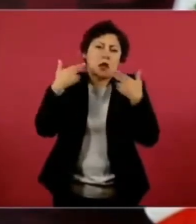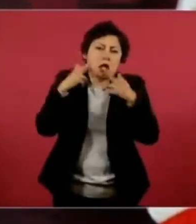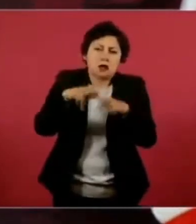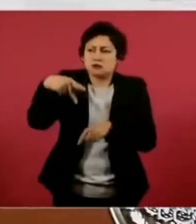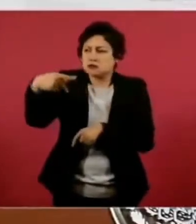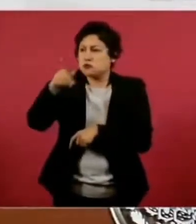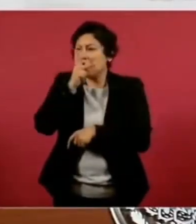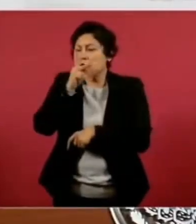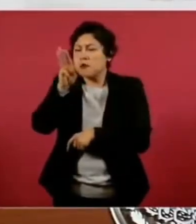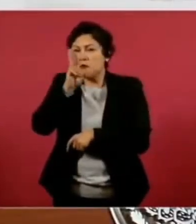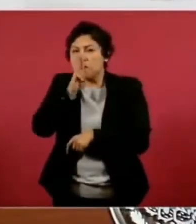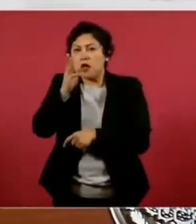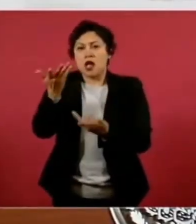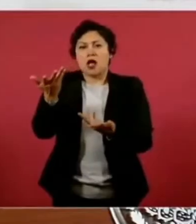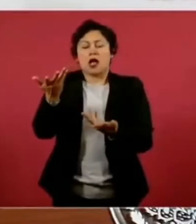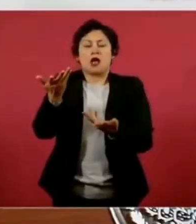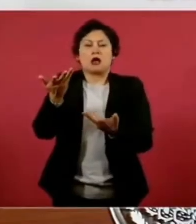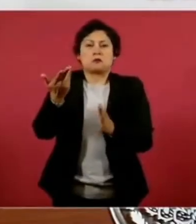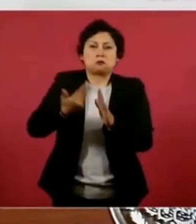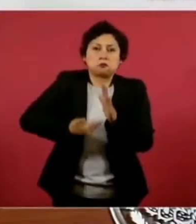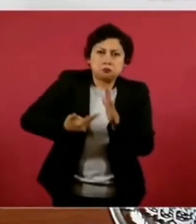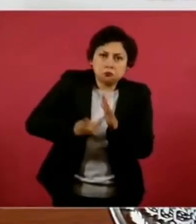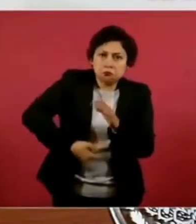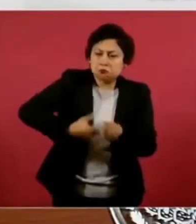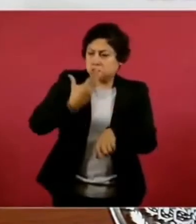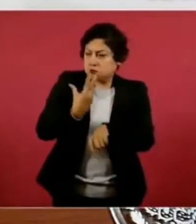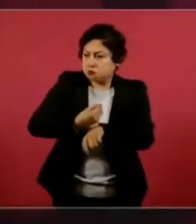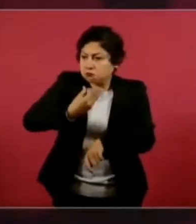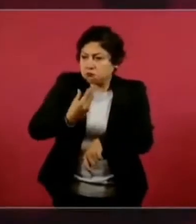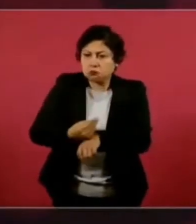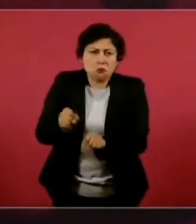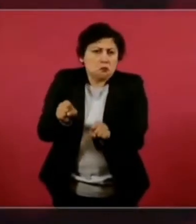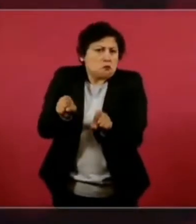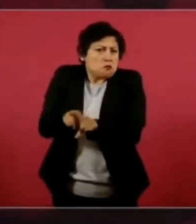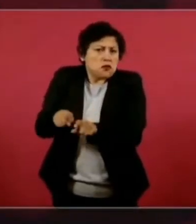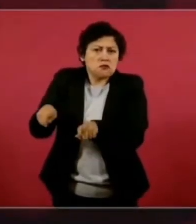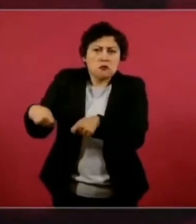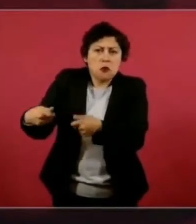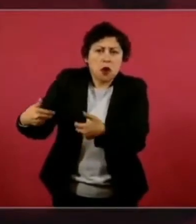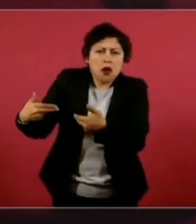de soldados, de comerciantes.